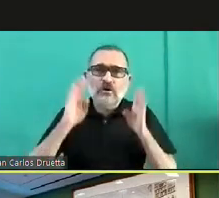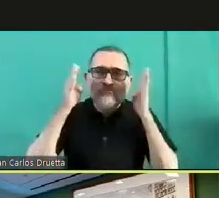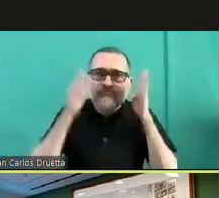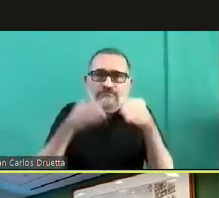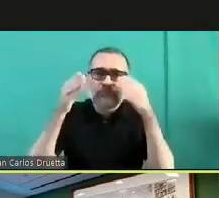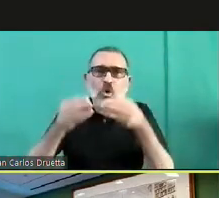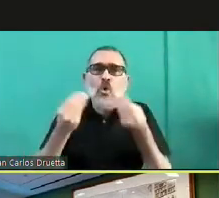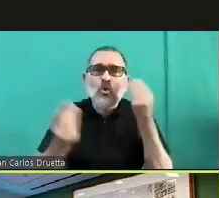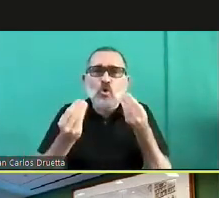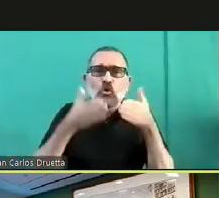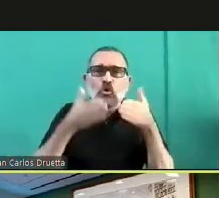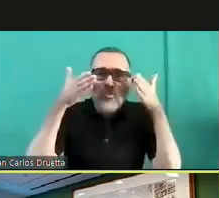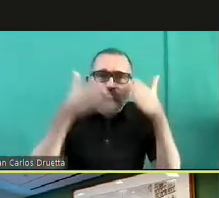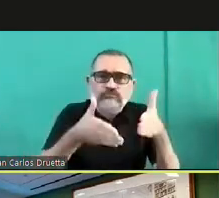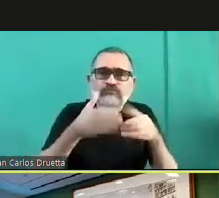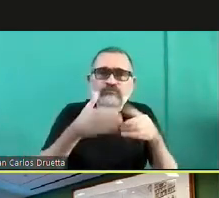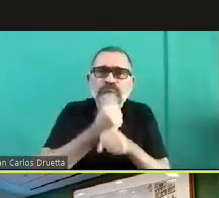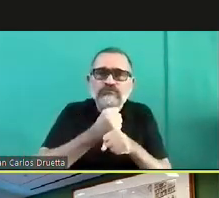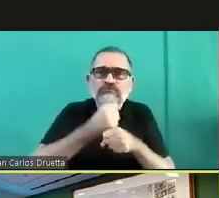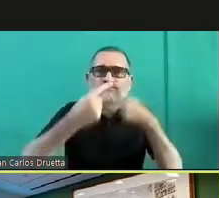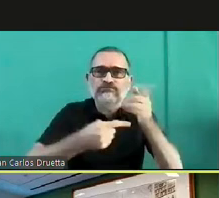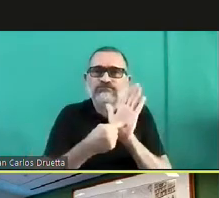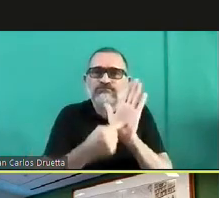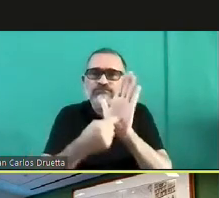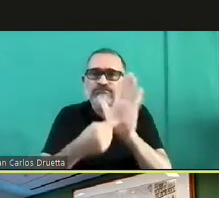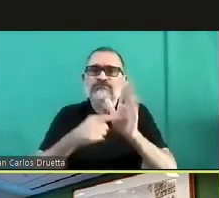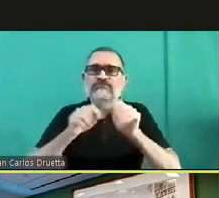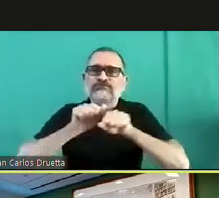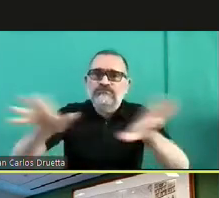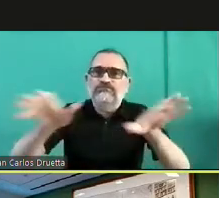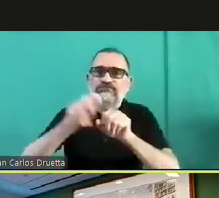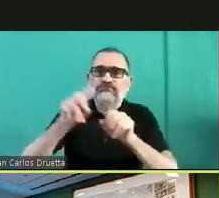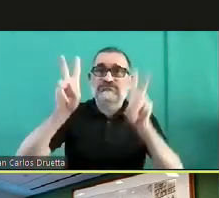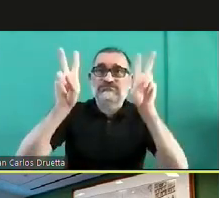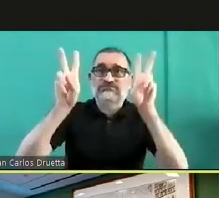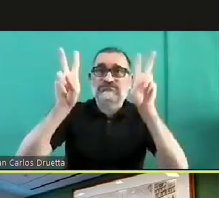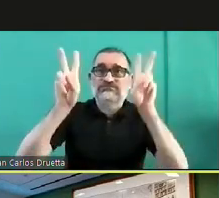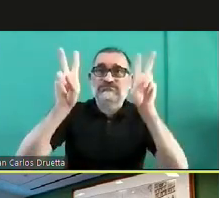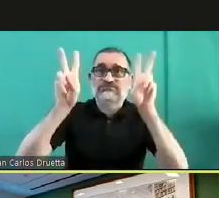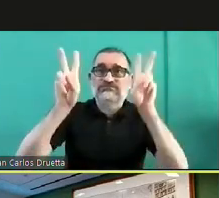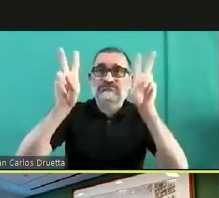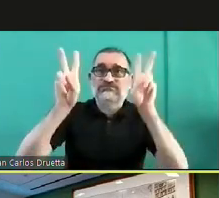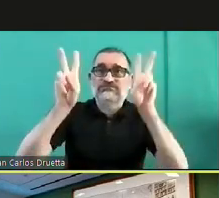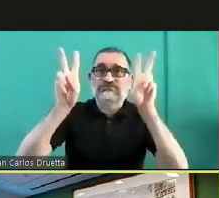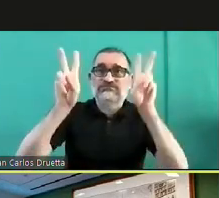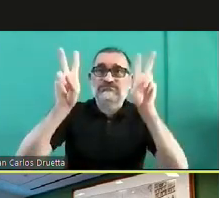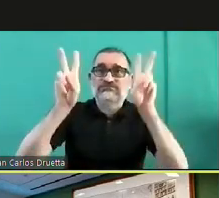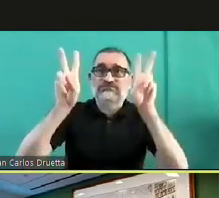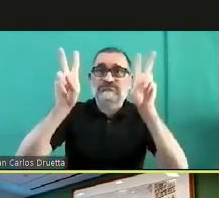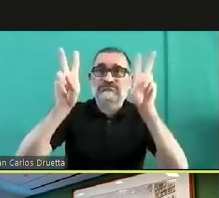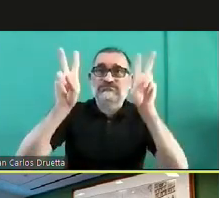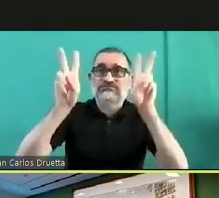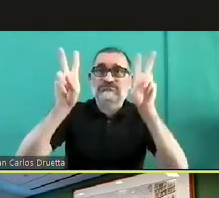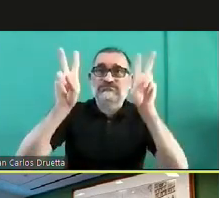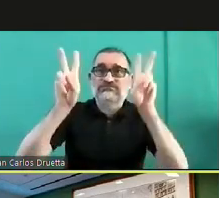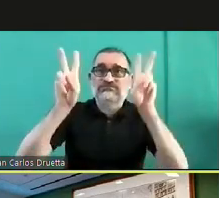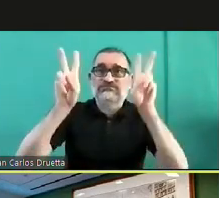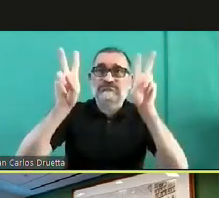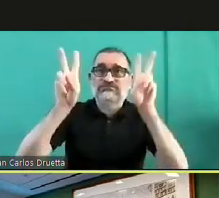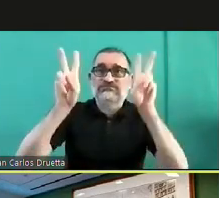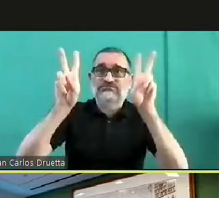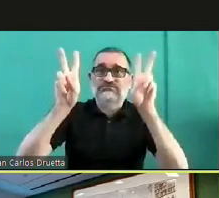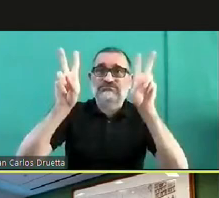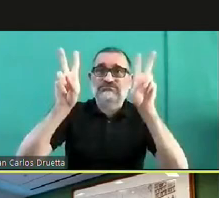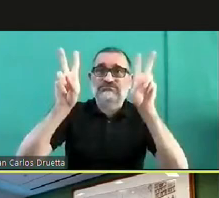es 100% libre de a sumo y lo hicimos en